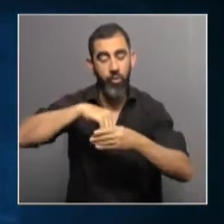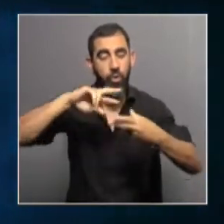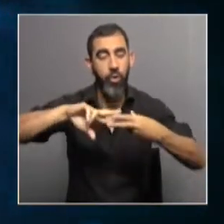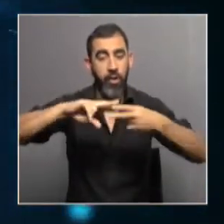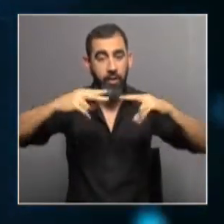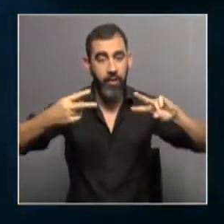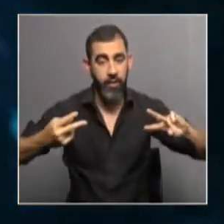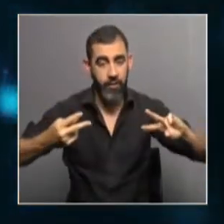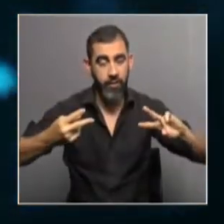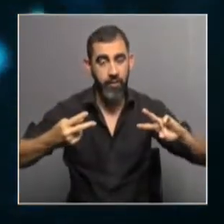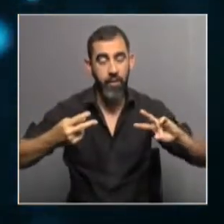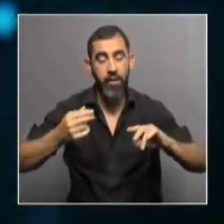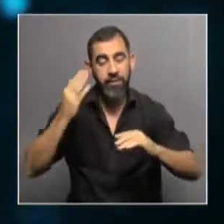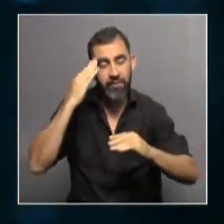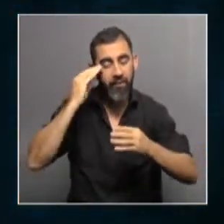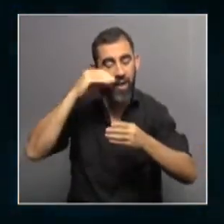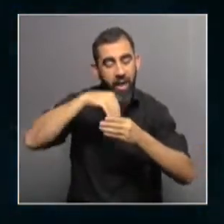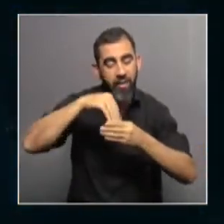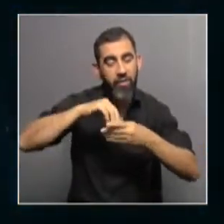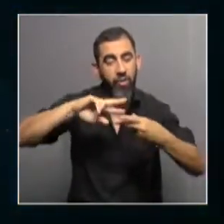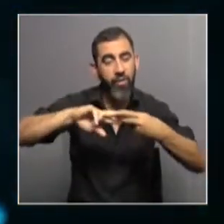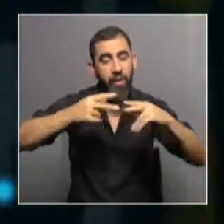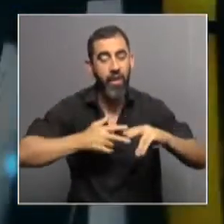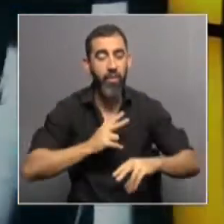¿Qué decodificación de genoma humano?